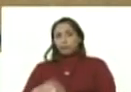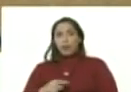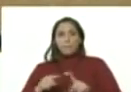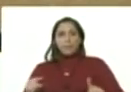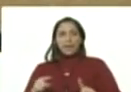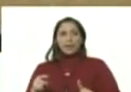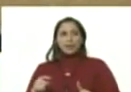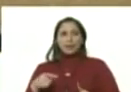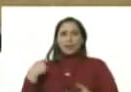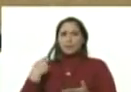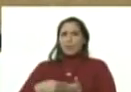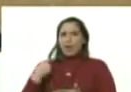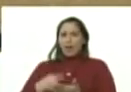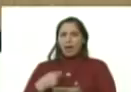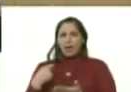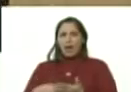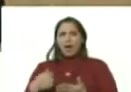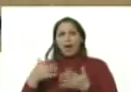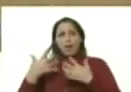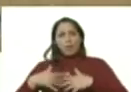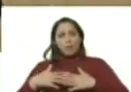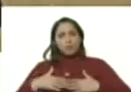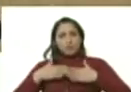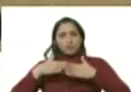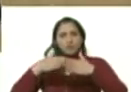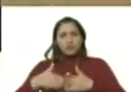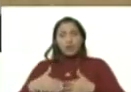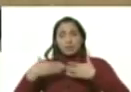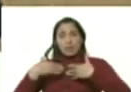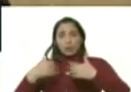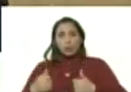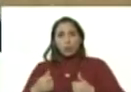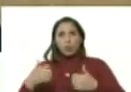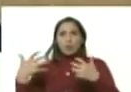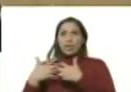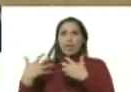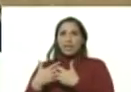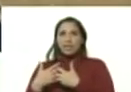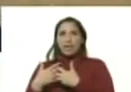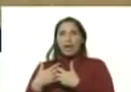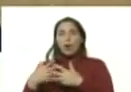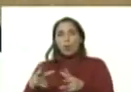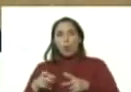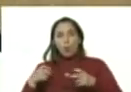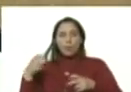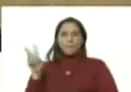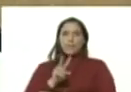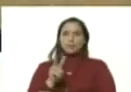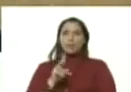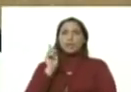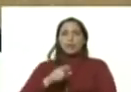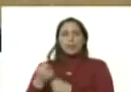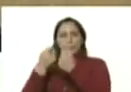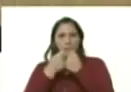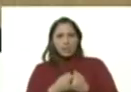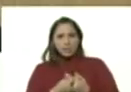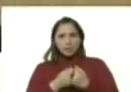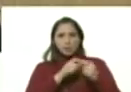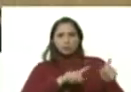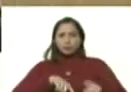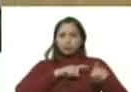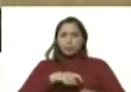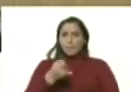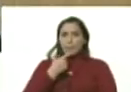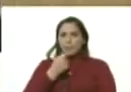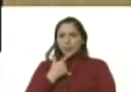en Venezuela, las compañías navieras, los seguros de guerra que se cobran en Venezuela, los precios a los productos agrícolas y a la medicina